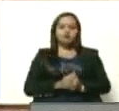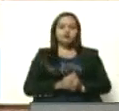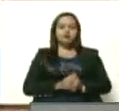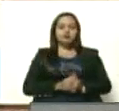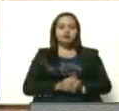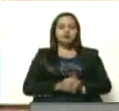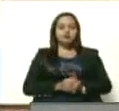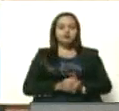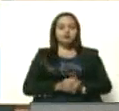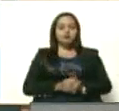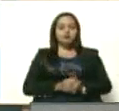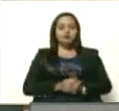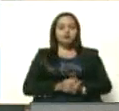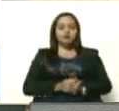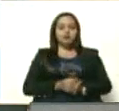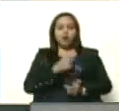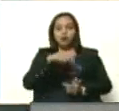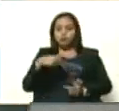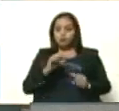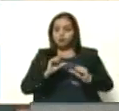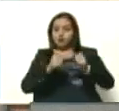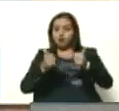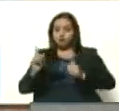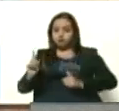Desde allá venimos.